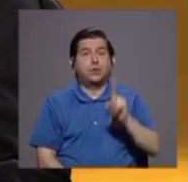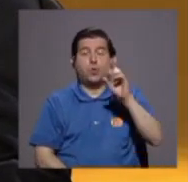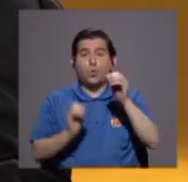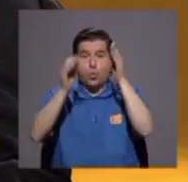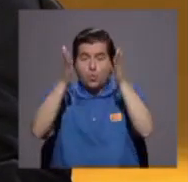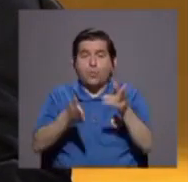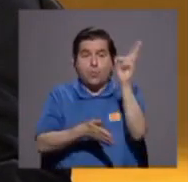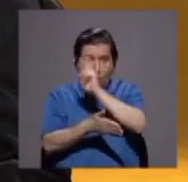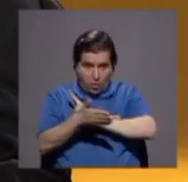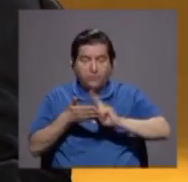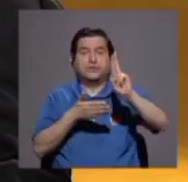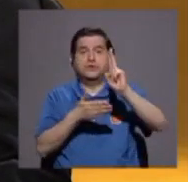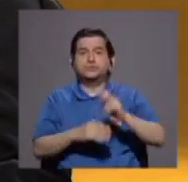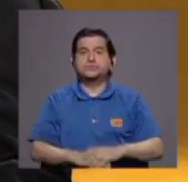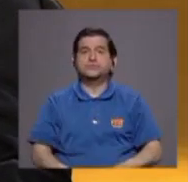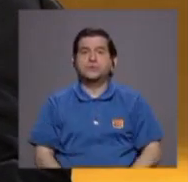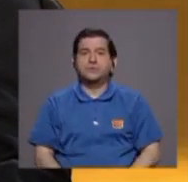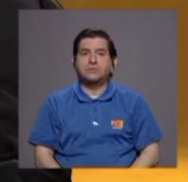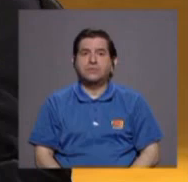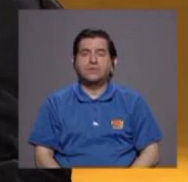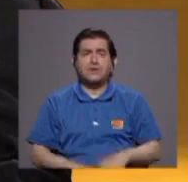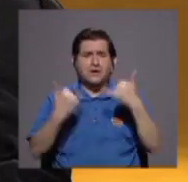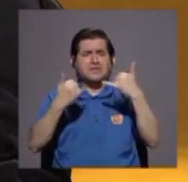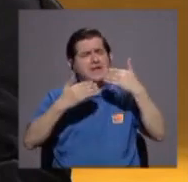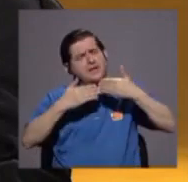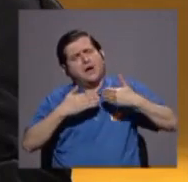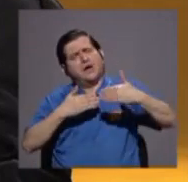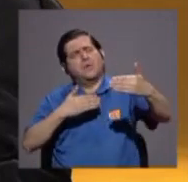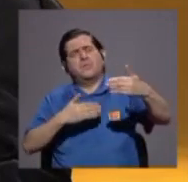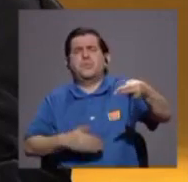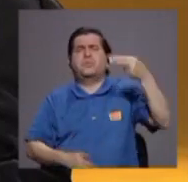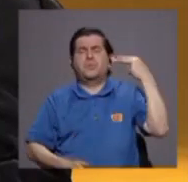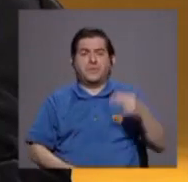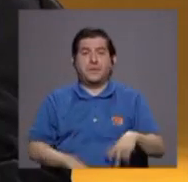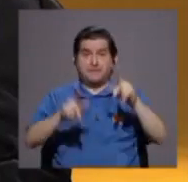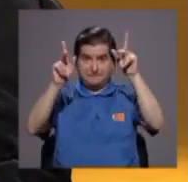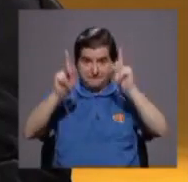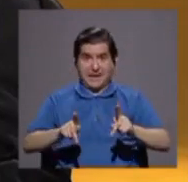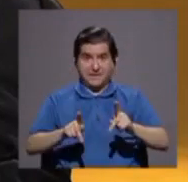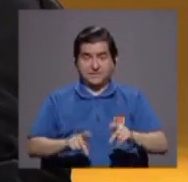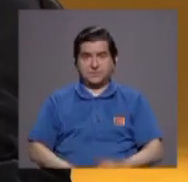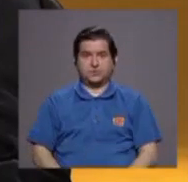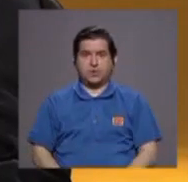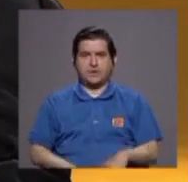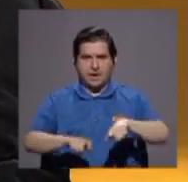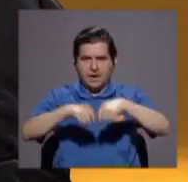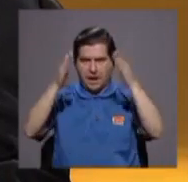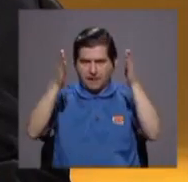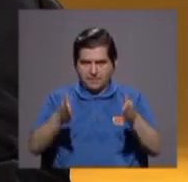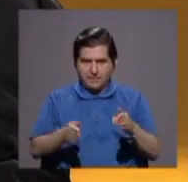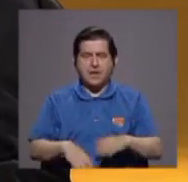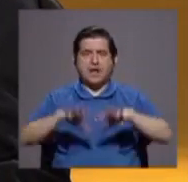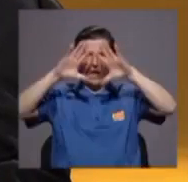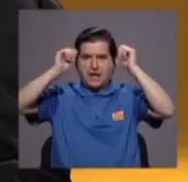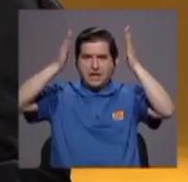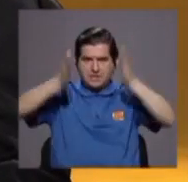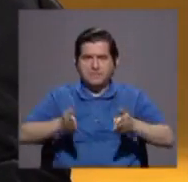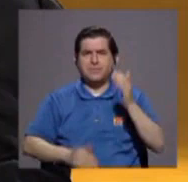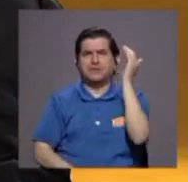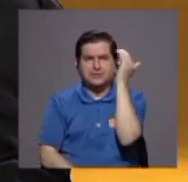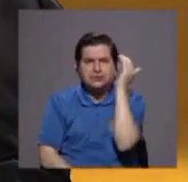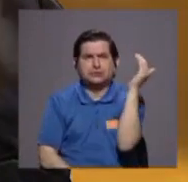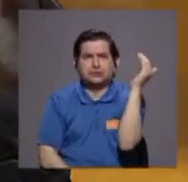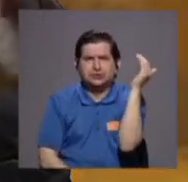profesor universitario de larga data, a alguien que como periodista y como diplomático